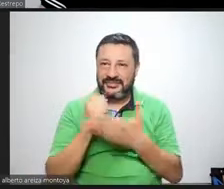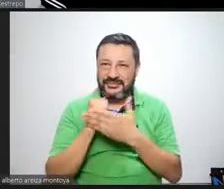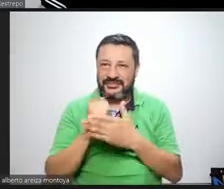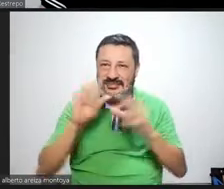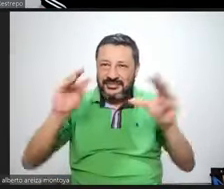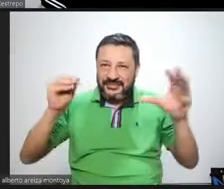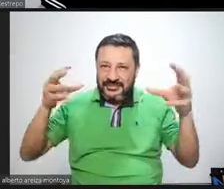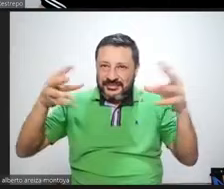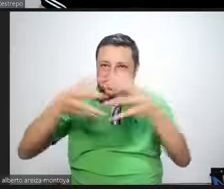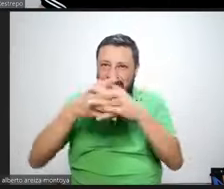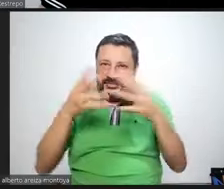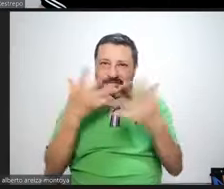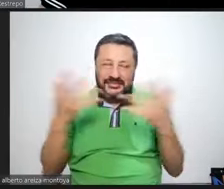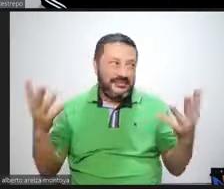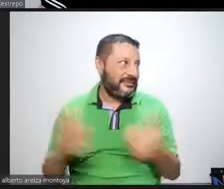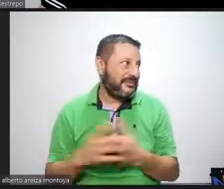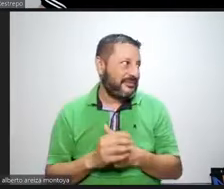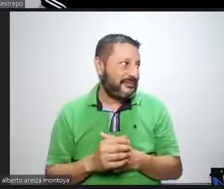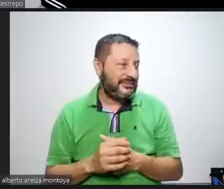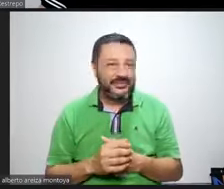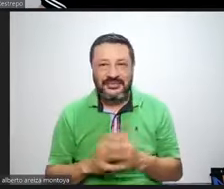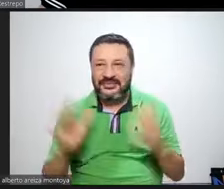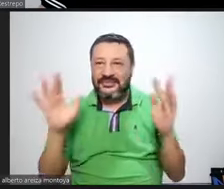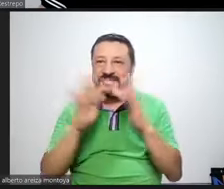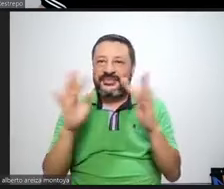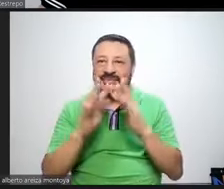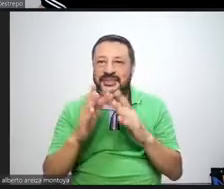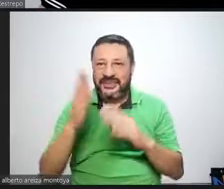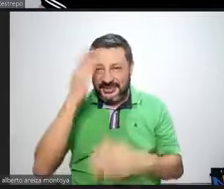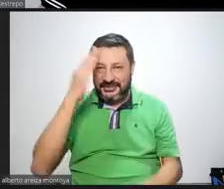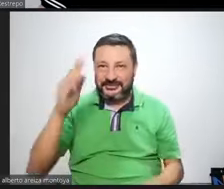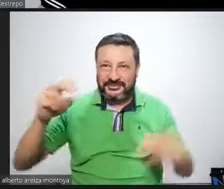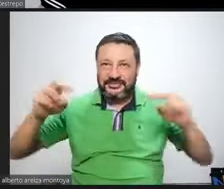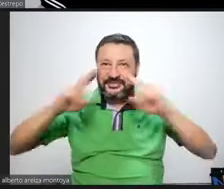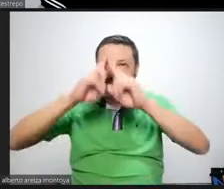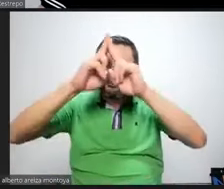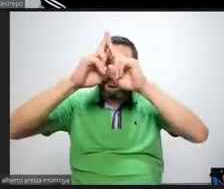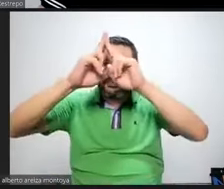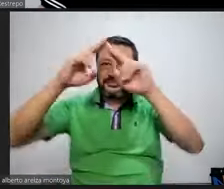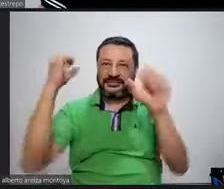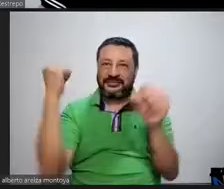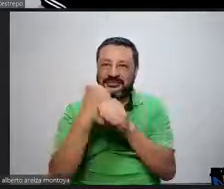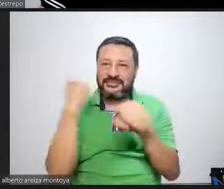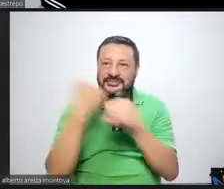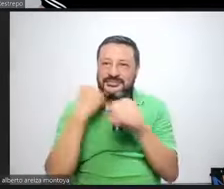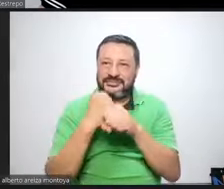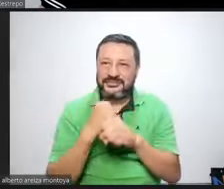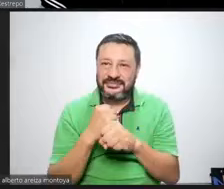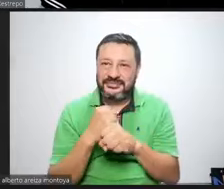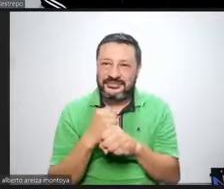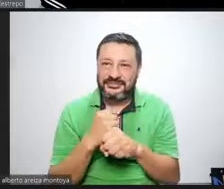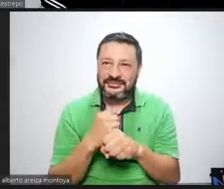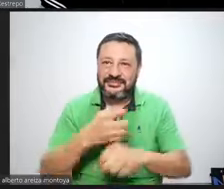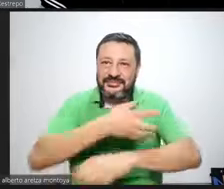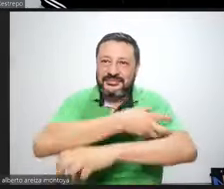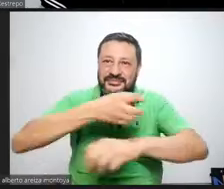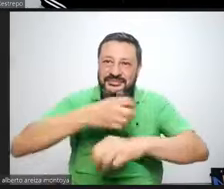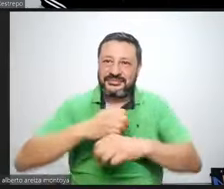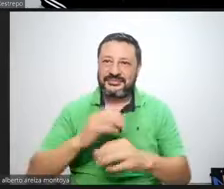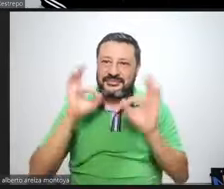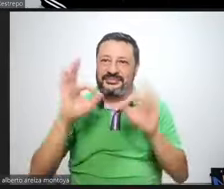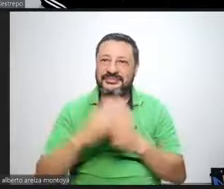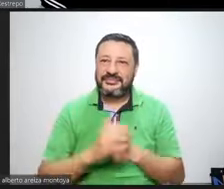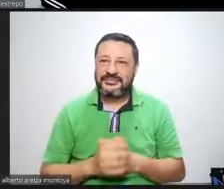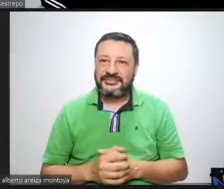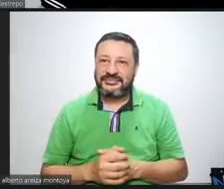esos elementos que necesitas para París. Entonces, hacer una preparación física general estupenda, rodeada